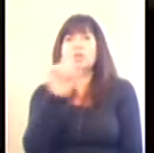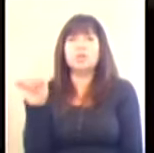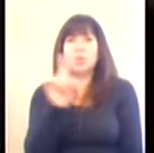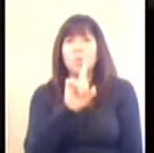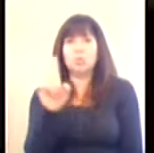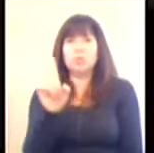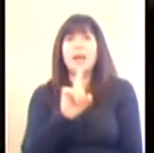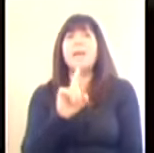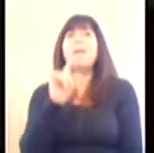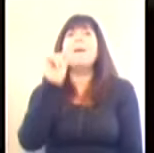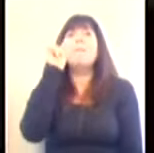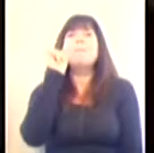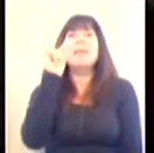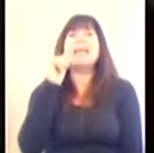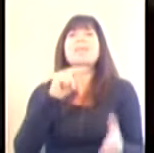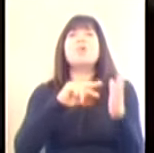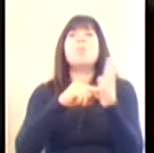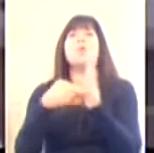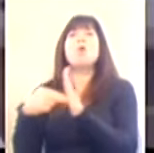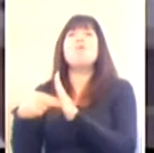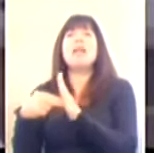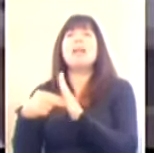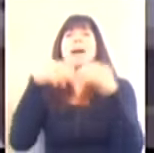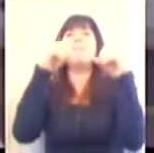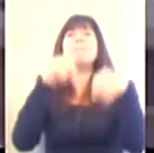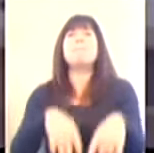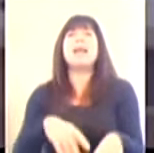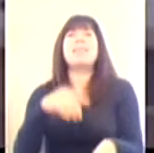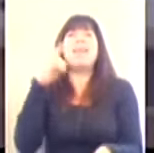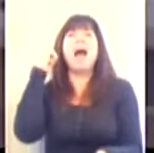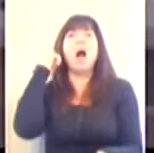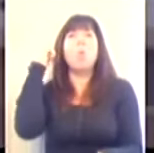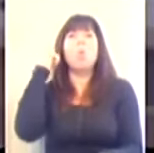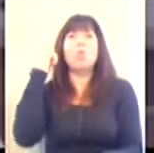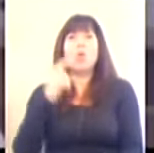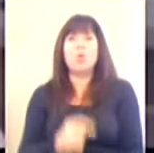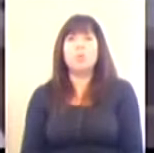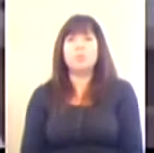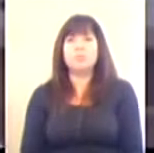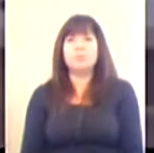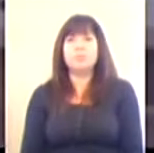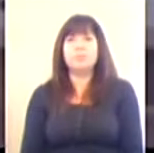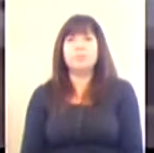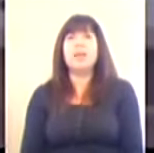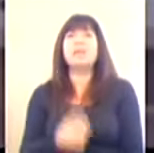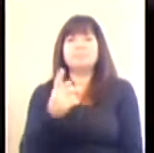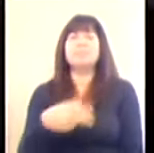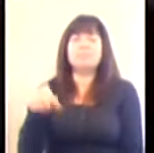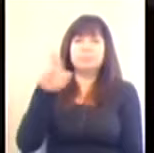Tuvimos un pequeño pérdida de audio. Perdón, solamente quería decir